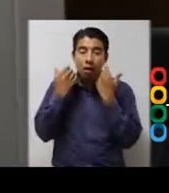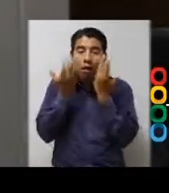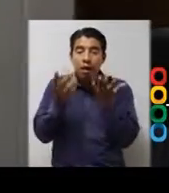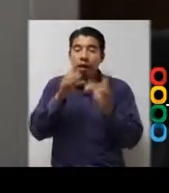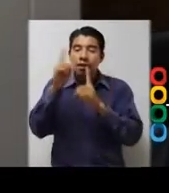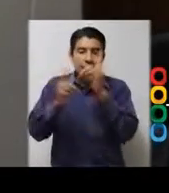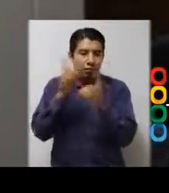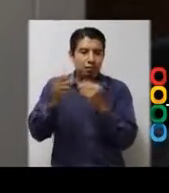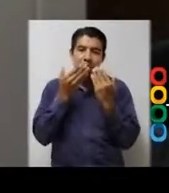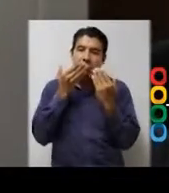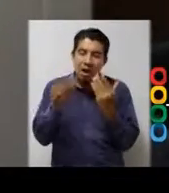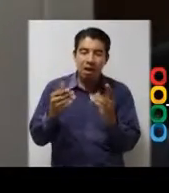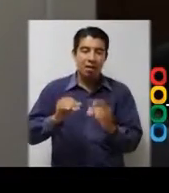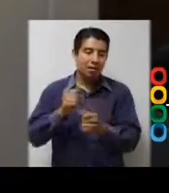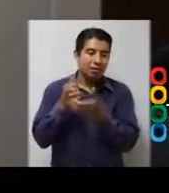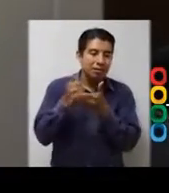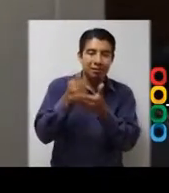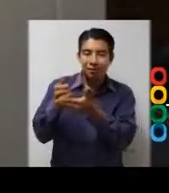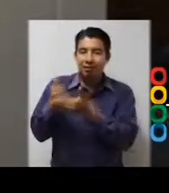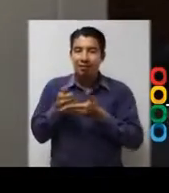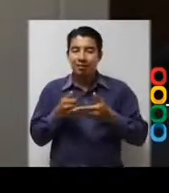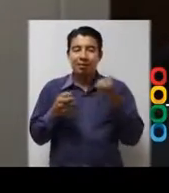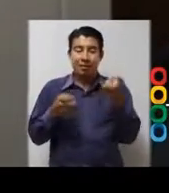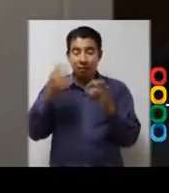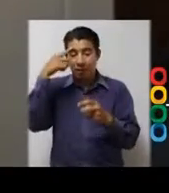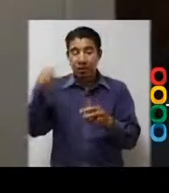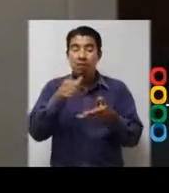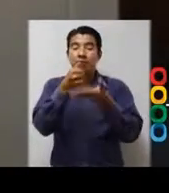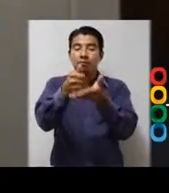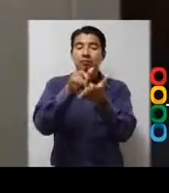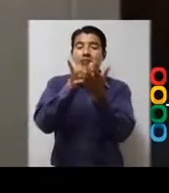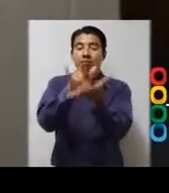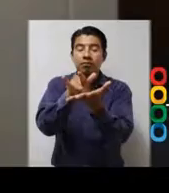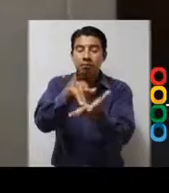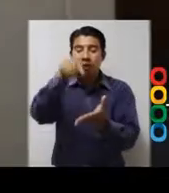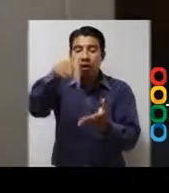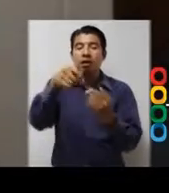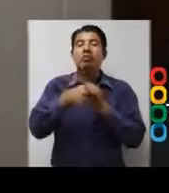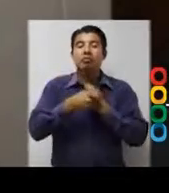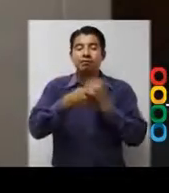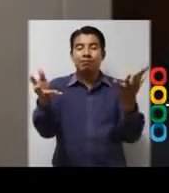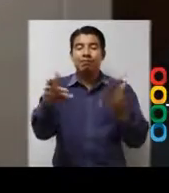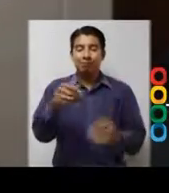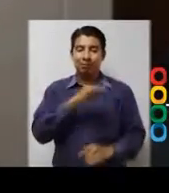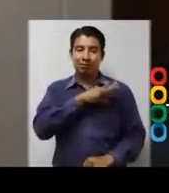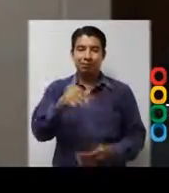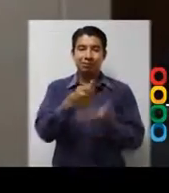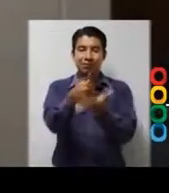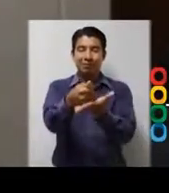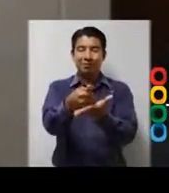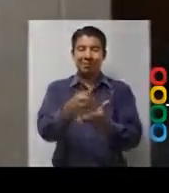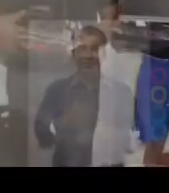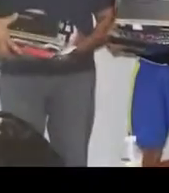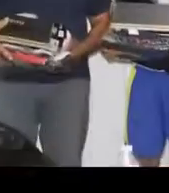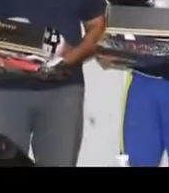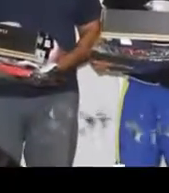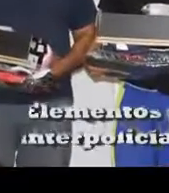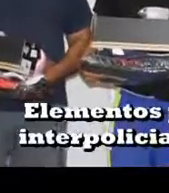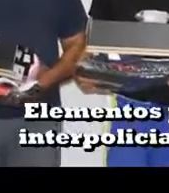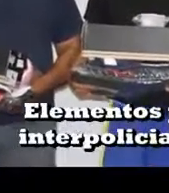políticas de gobierno del gobierno del estado creo que una vez más queda de manifiesto en este evento